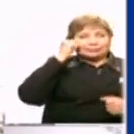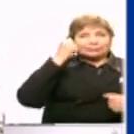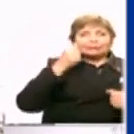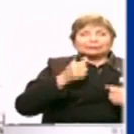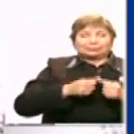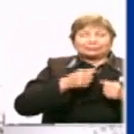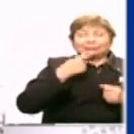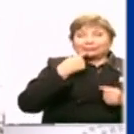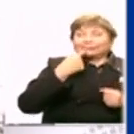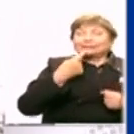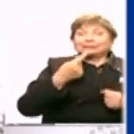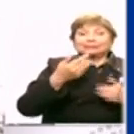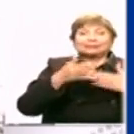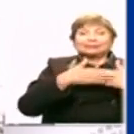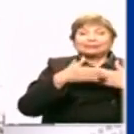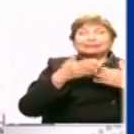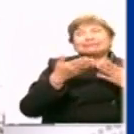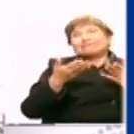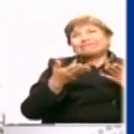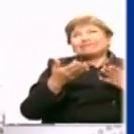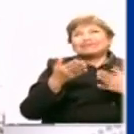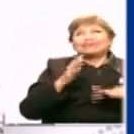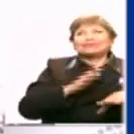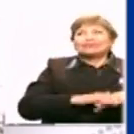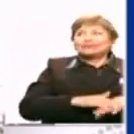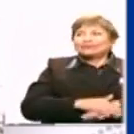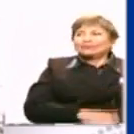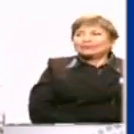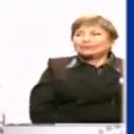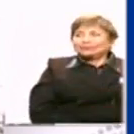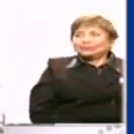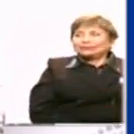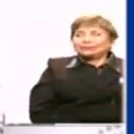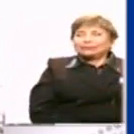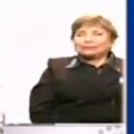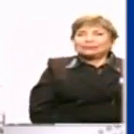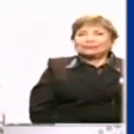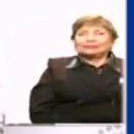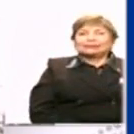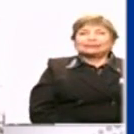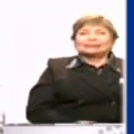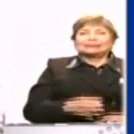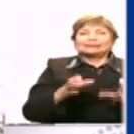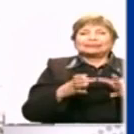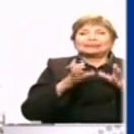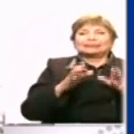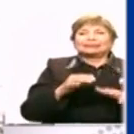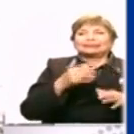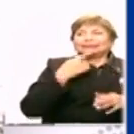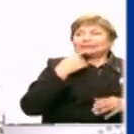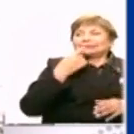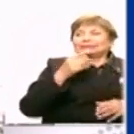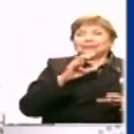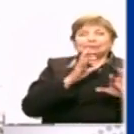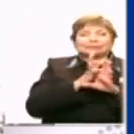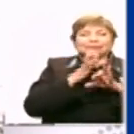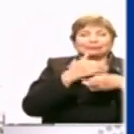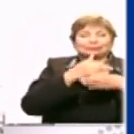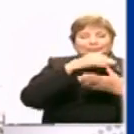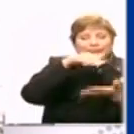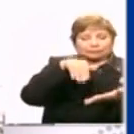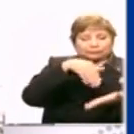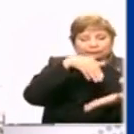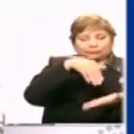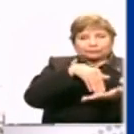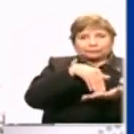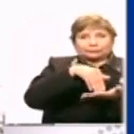La única agenda que nosotros seguimos es la de la población, la que confía en nosotros, claro, pero por Betsy, la que fuimos a caminar a cada región del país. Betsy, yo